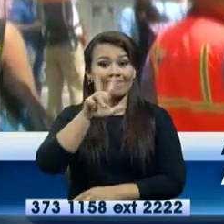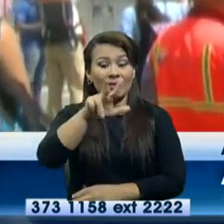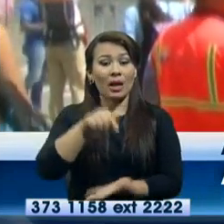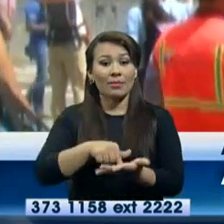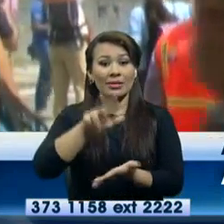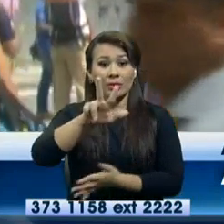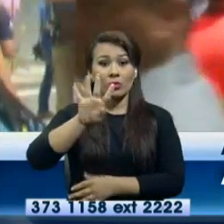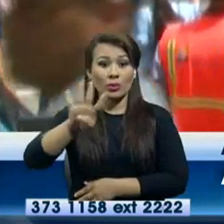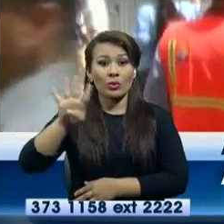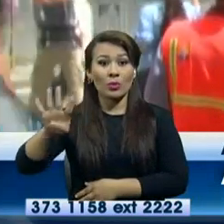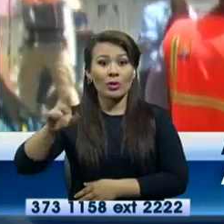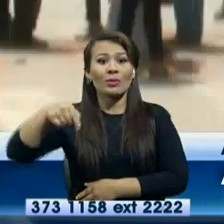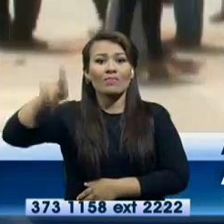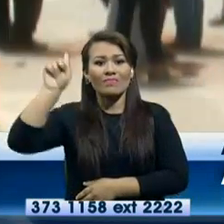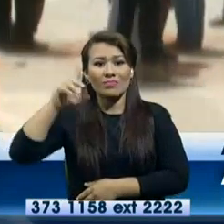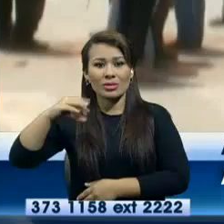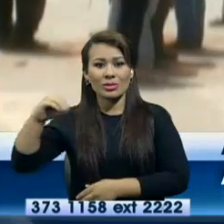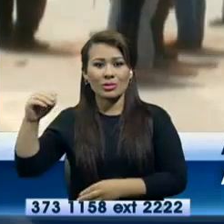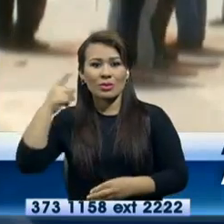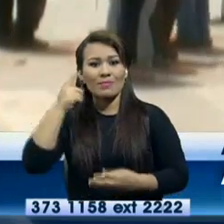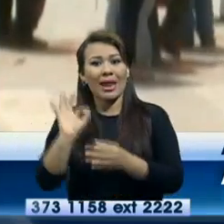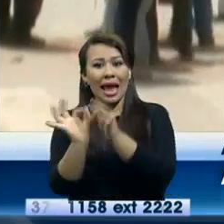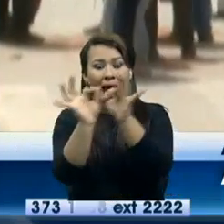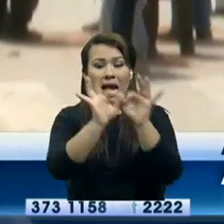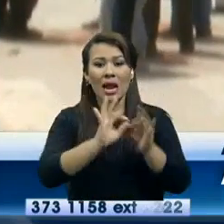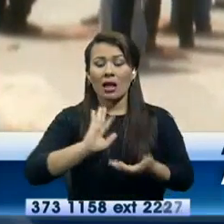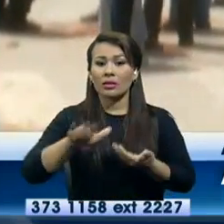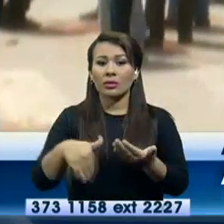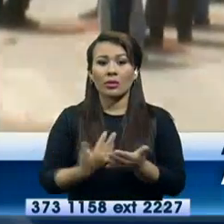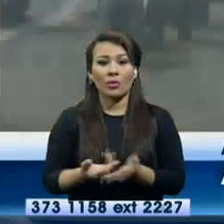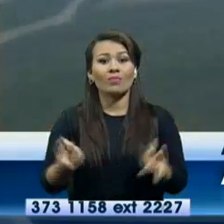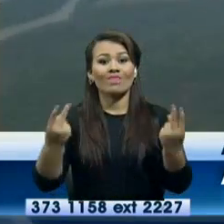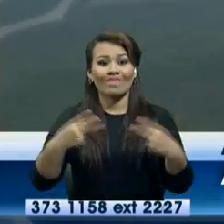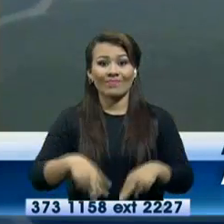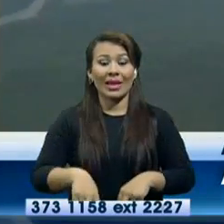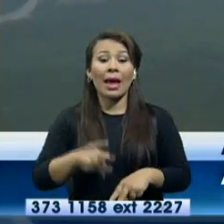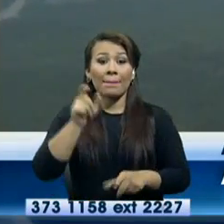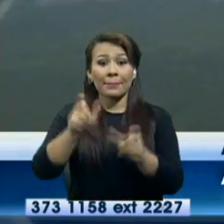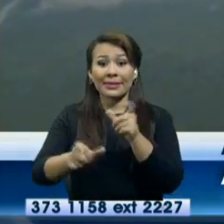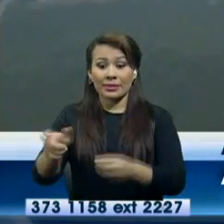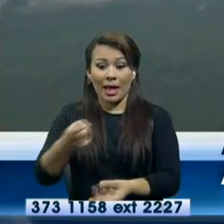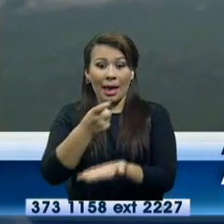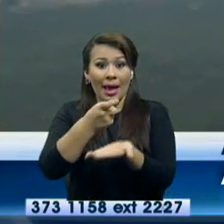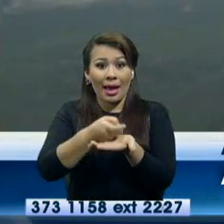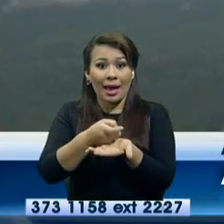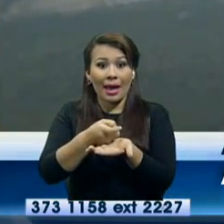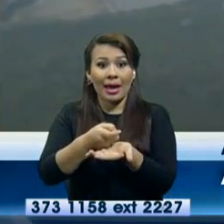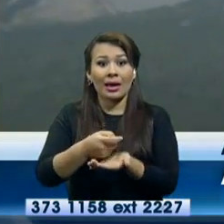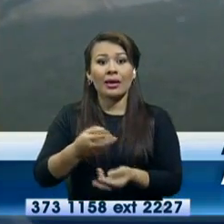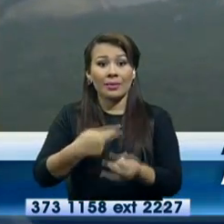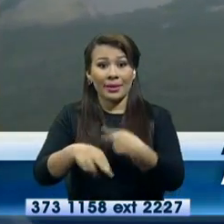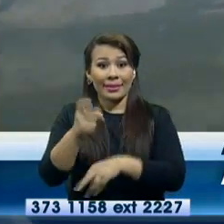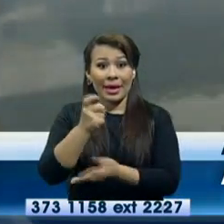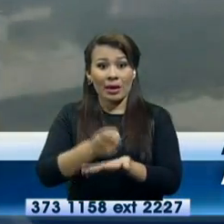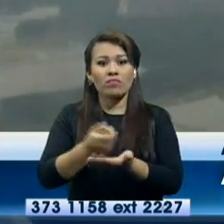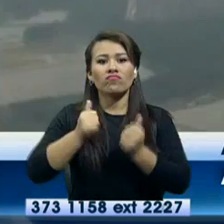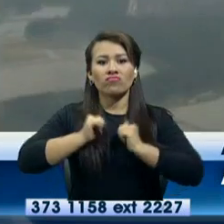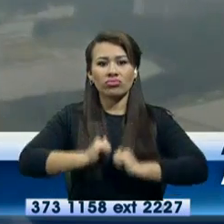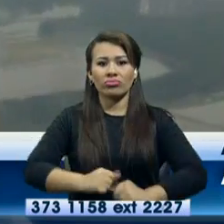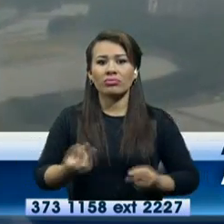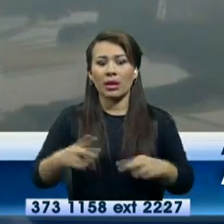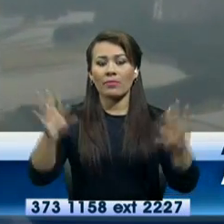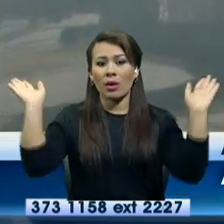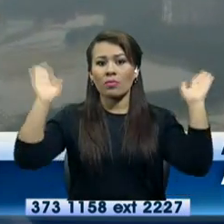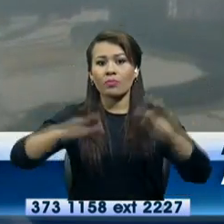millones de dólares para reactivación, mientras que el sector camaronero en Manabí también fue golpeado y están a la espera de